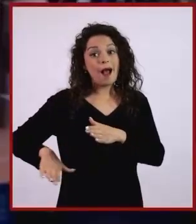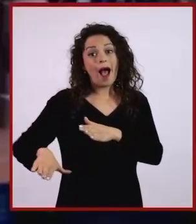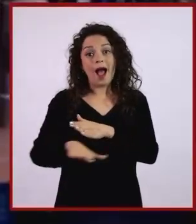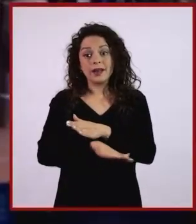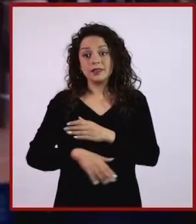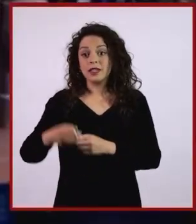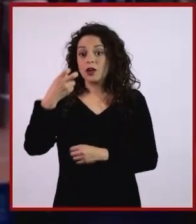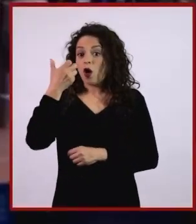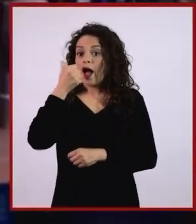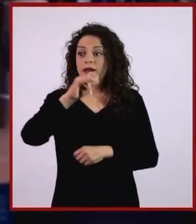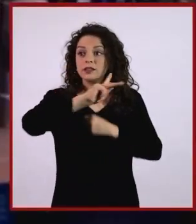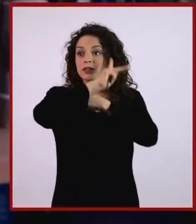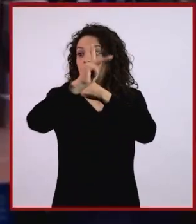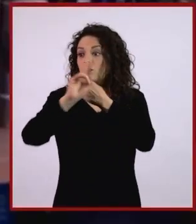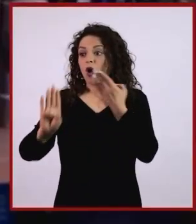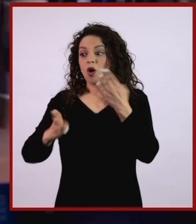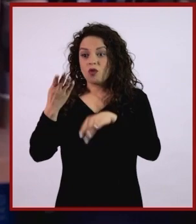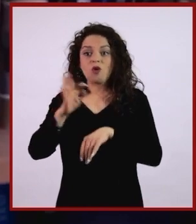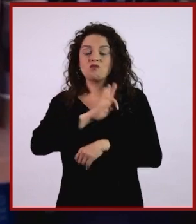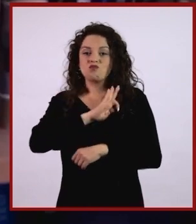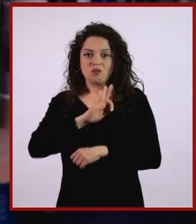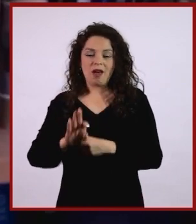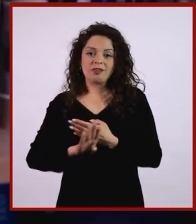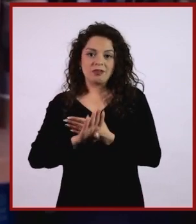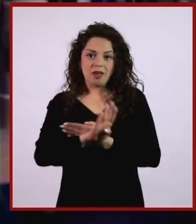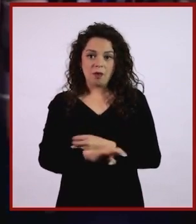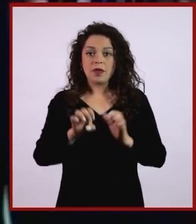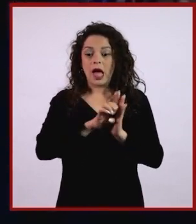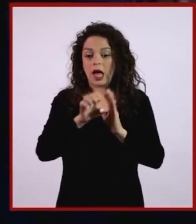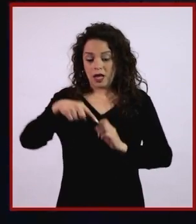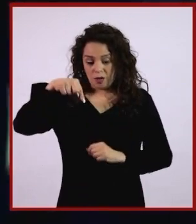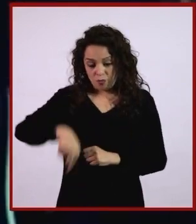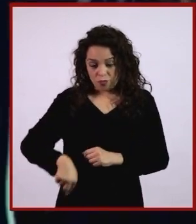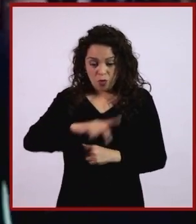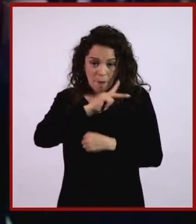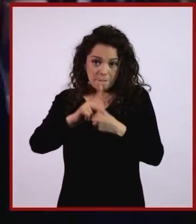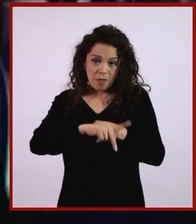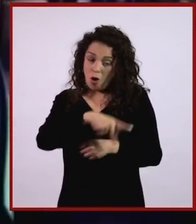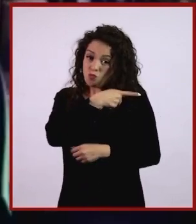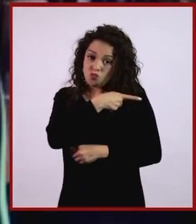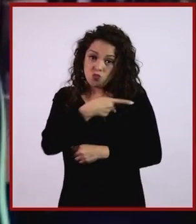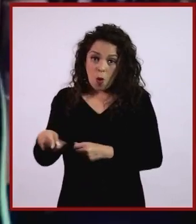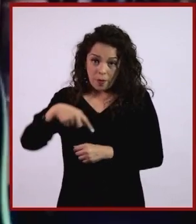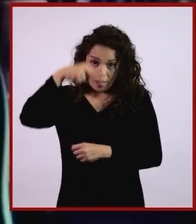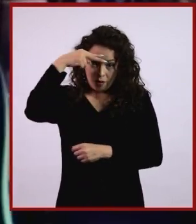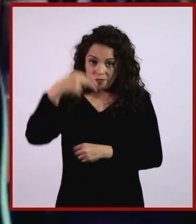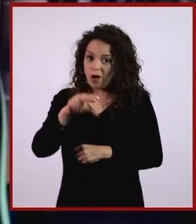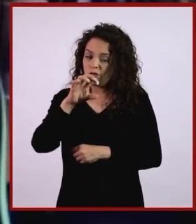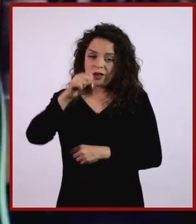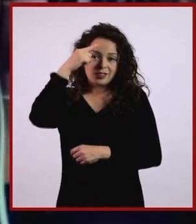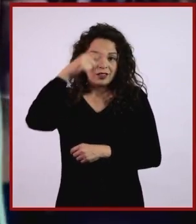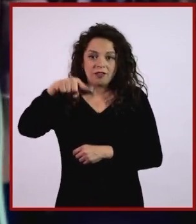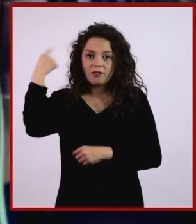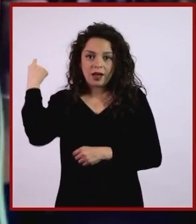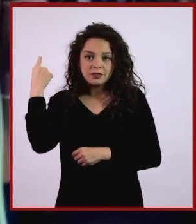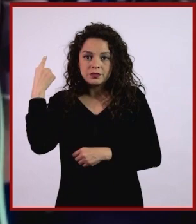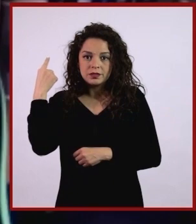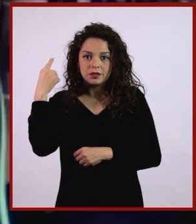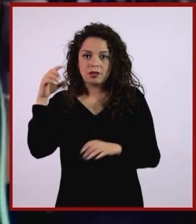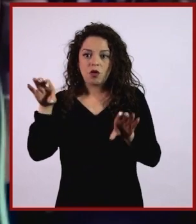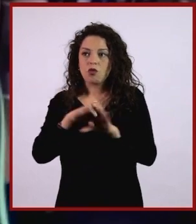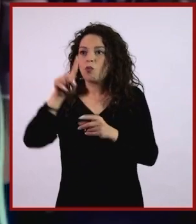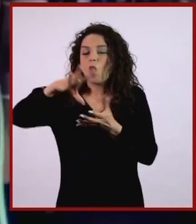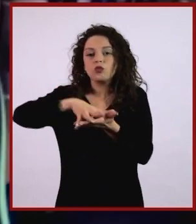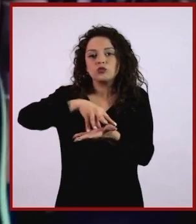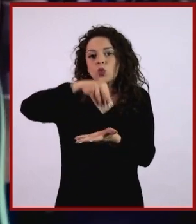son un ejemplo a imitar en todos los países del mundo, ¿no? Obviamente, en países más pobres como el nuestro, pues no va a ser tan fácil como en Suecia,